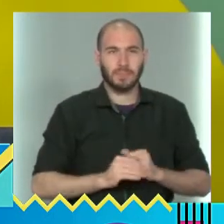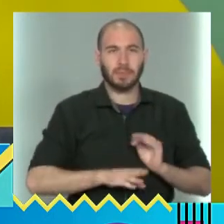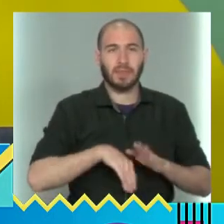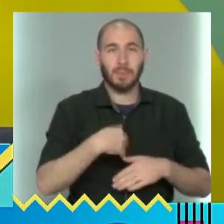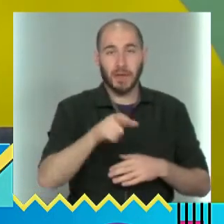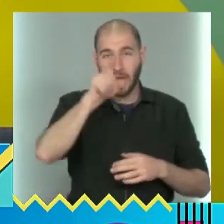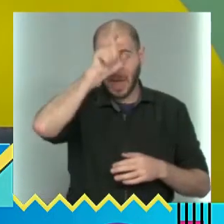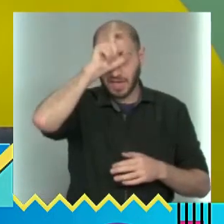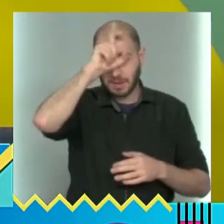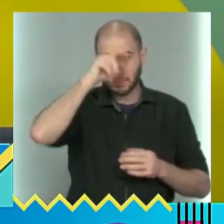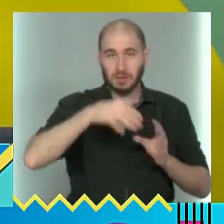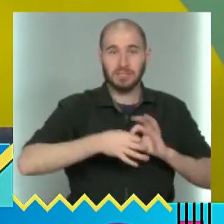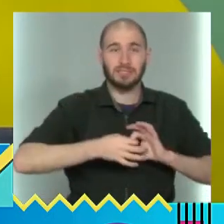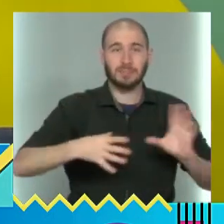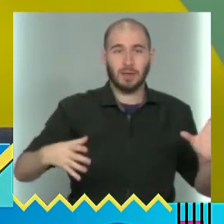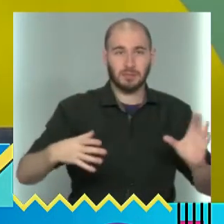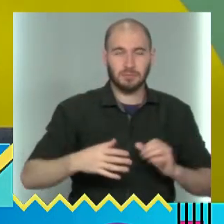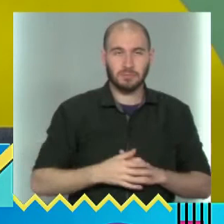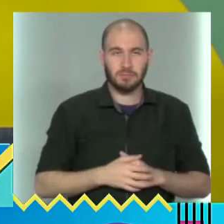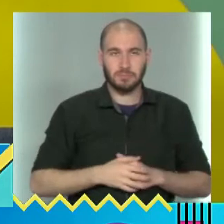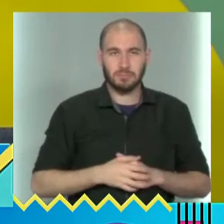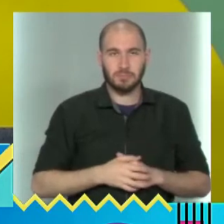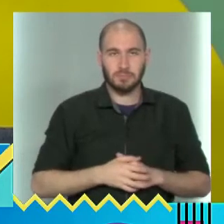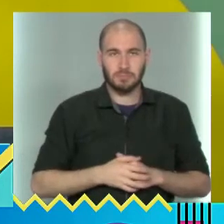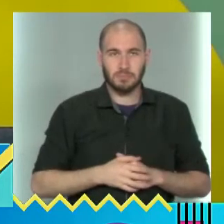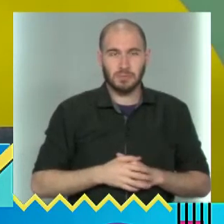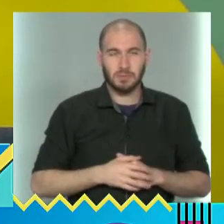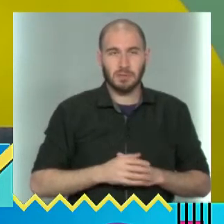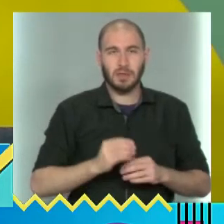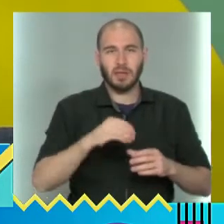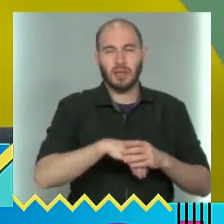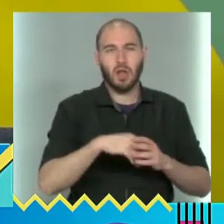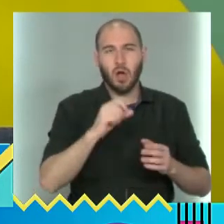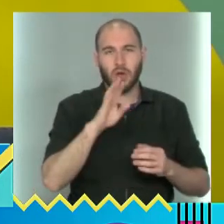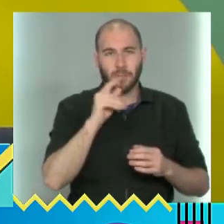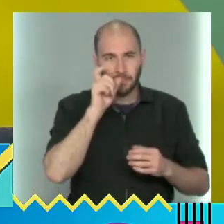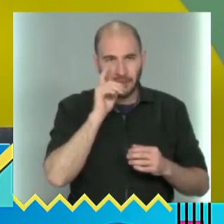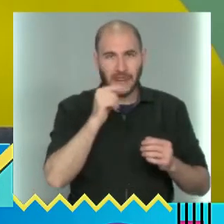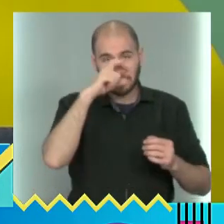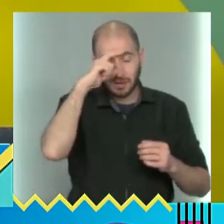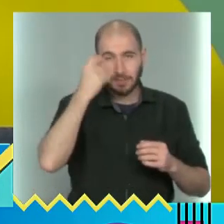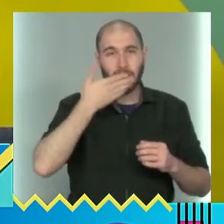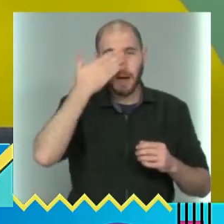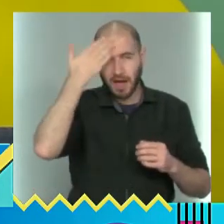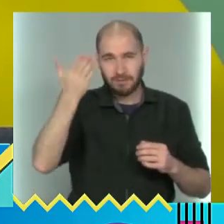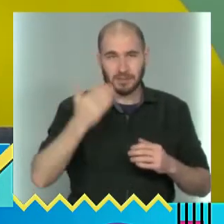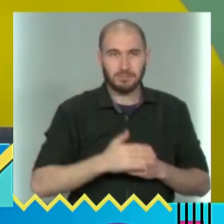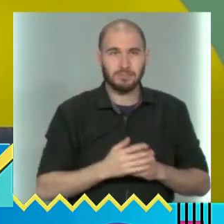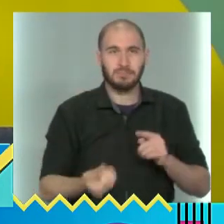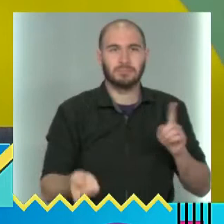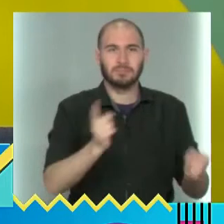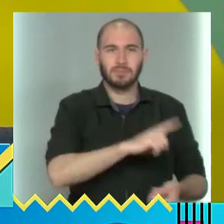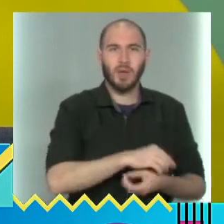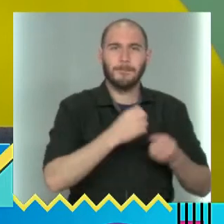que Egipto se desvinculara de la orbe del nacionalismo árabe a